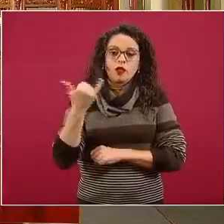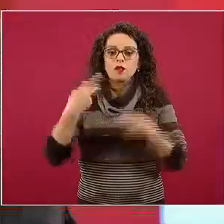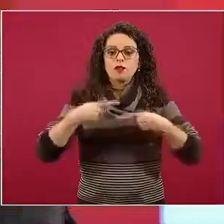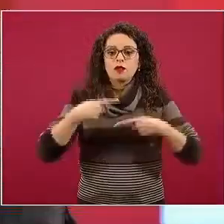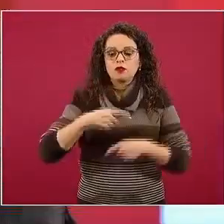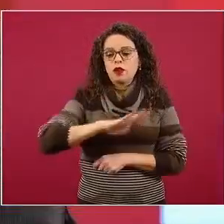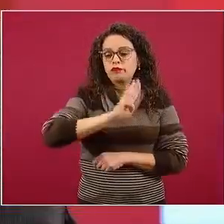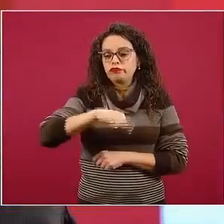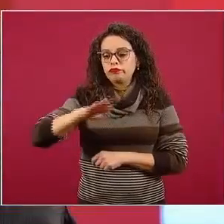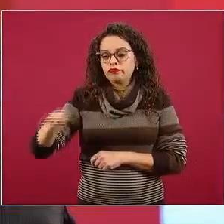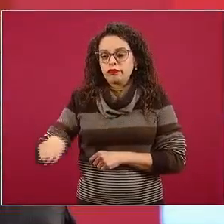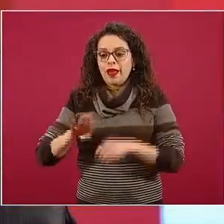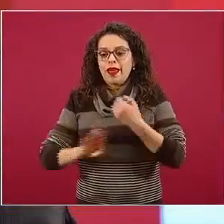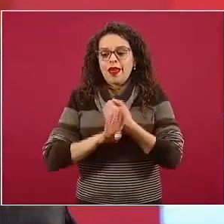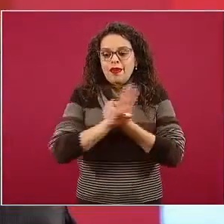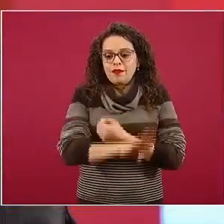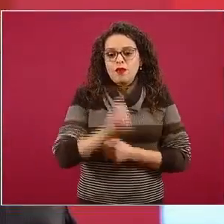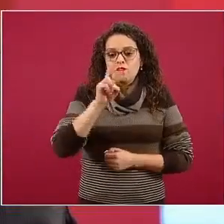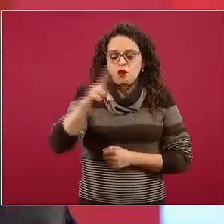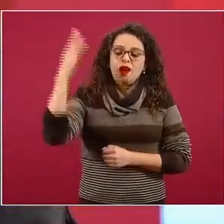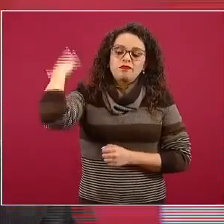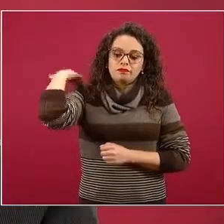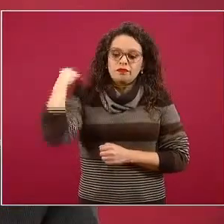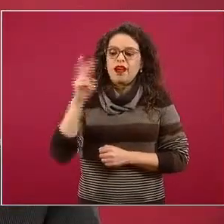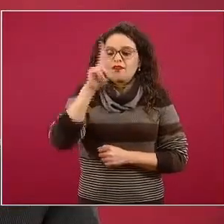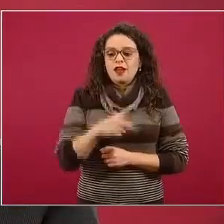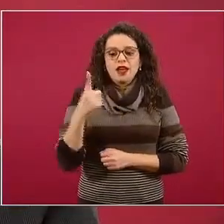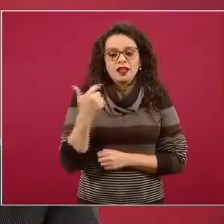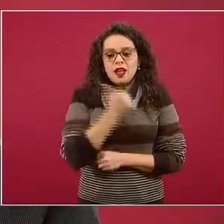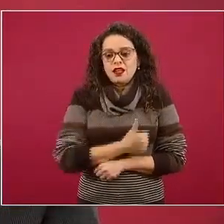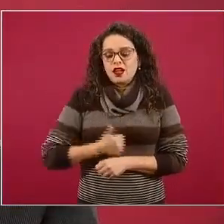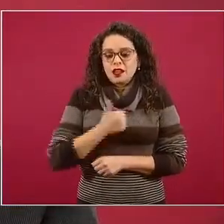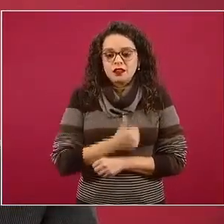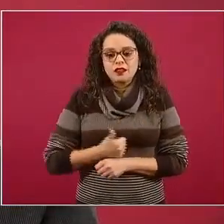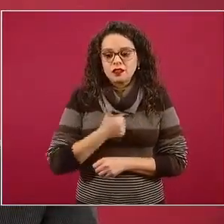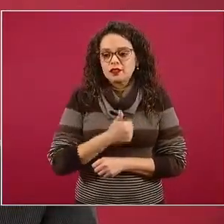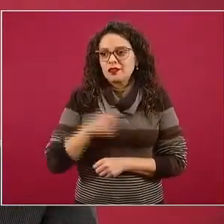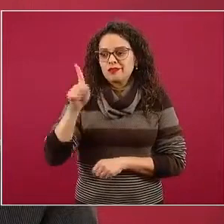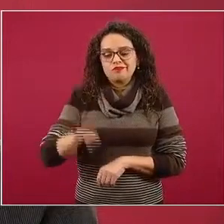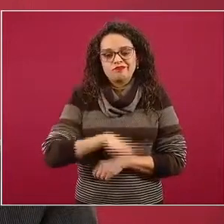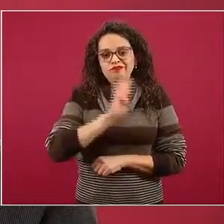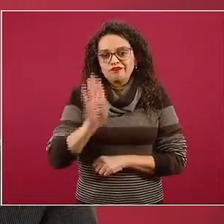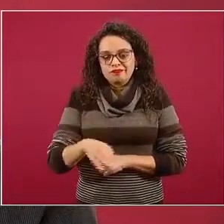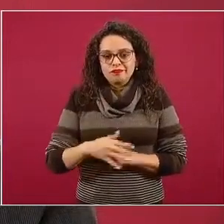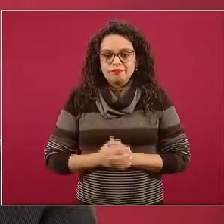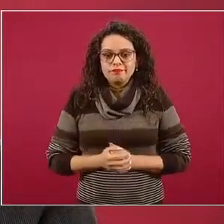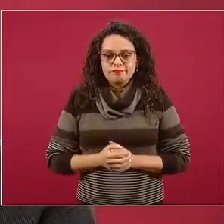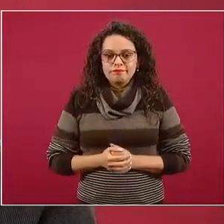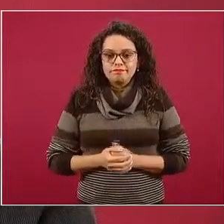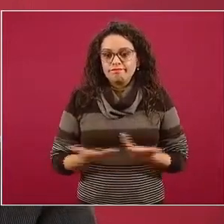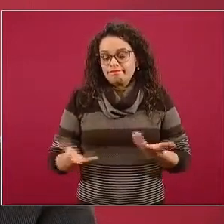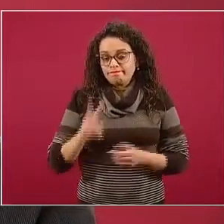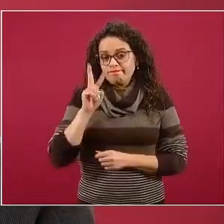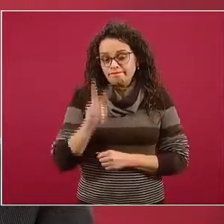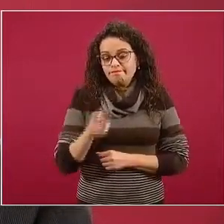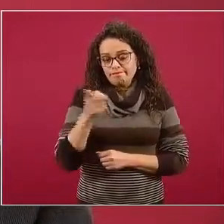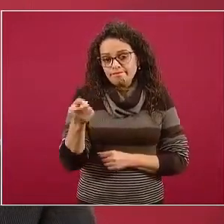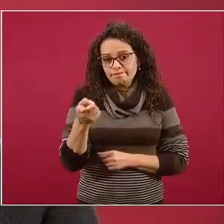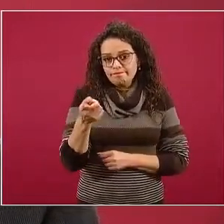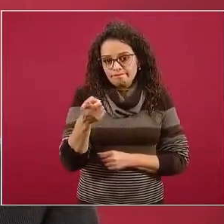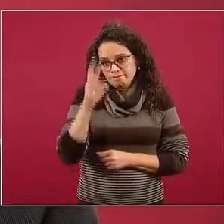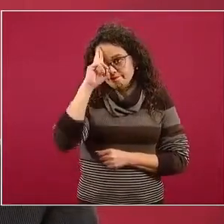y es lamentable que haya perdido la vida. Le mandamos un respetuoso y afectuoso